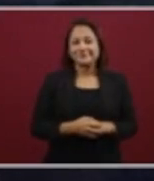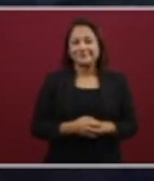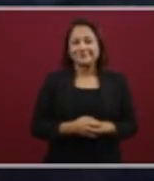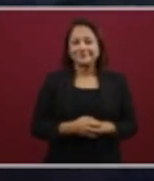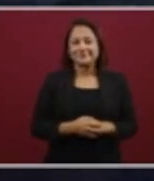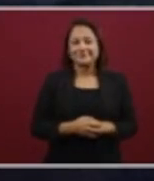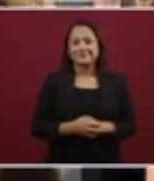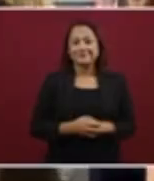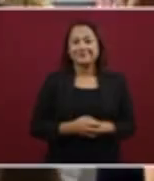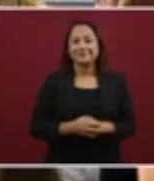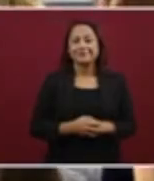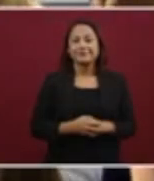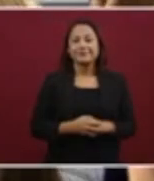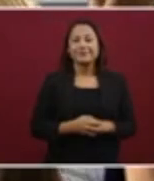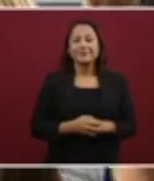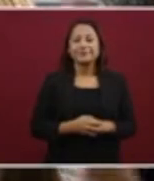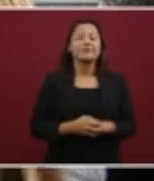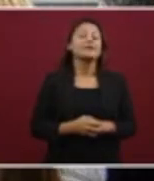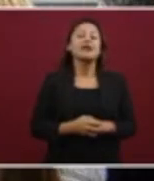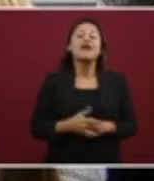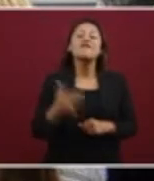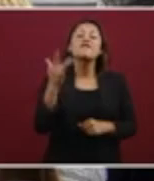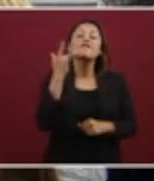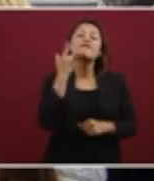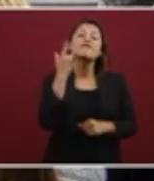El fifí es